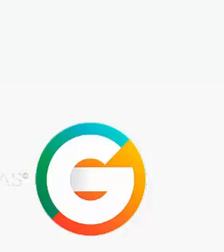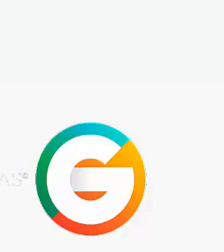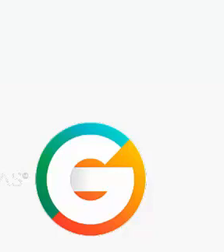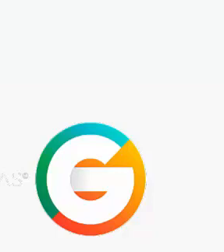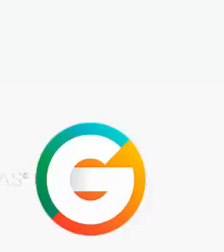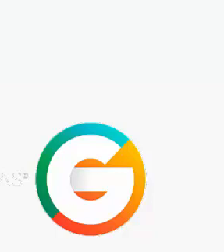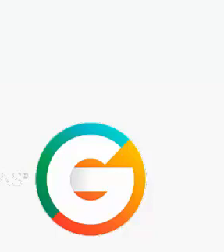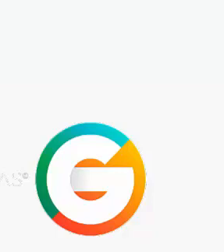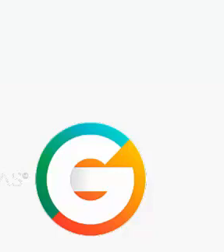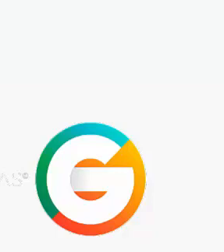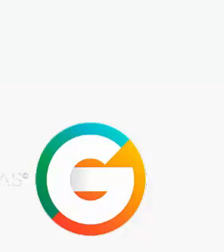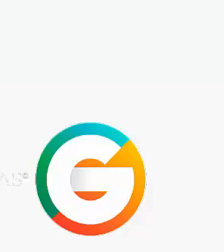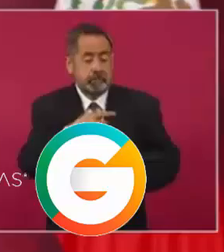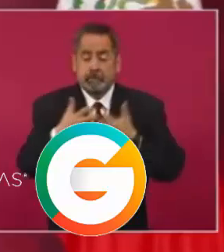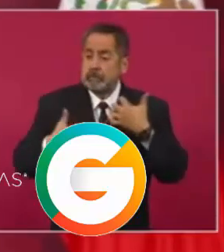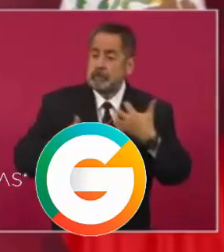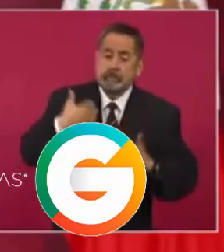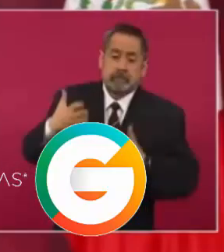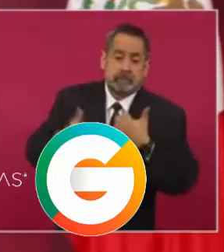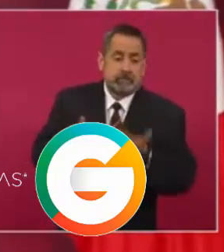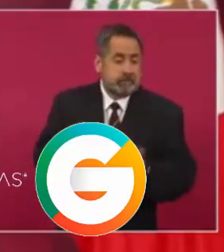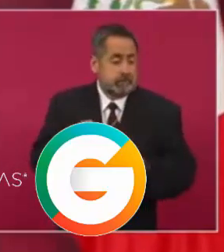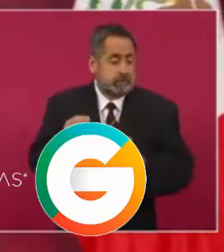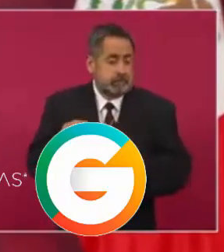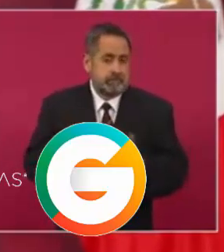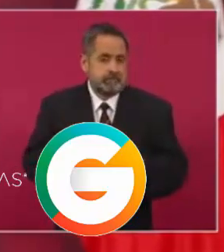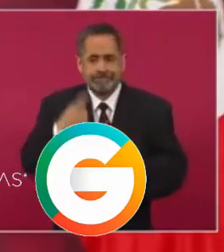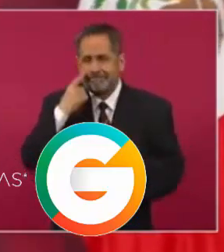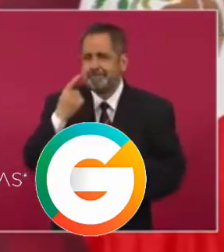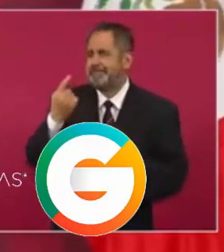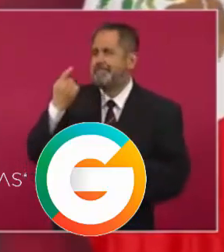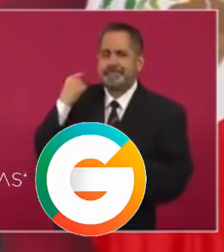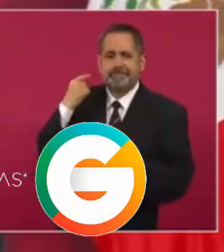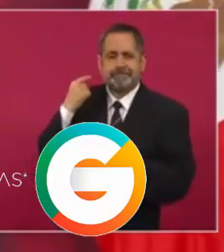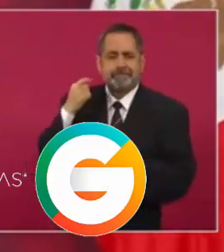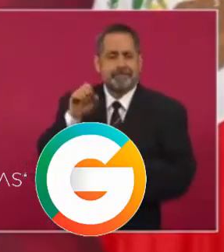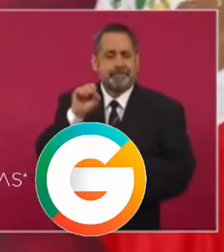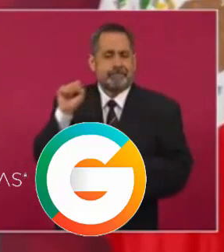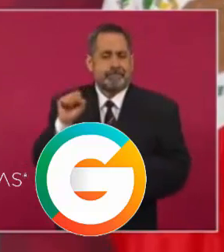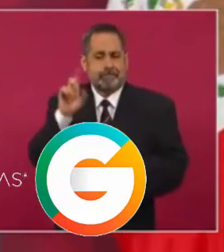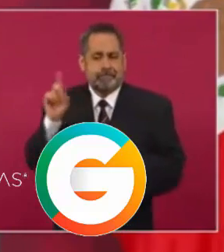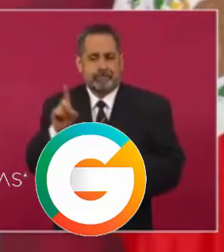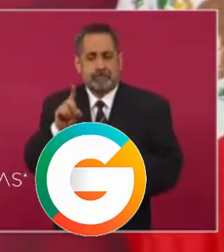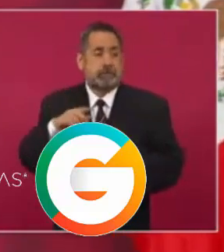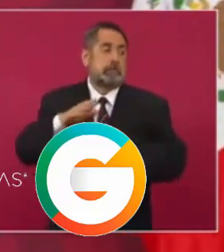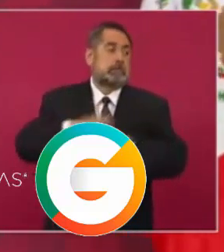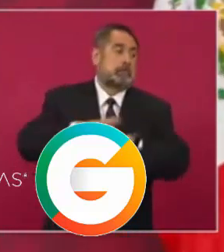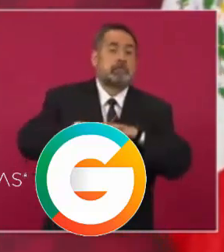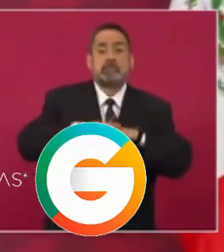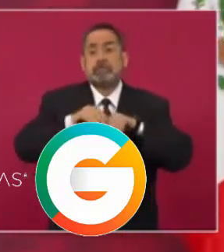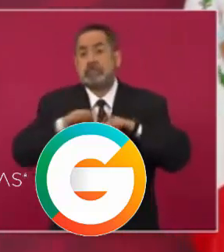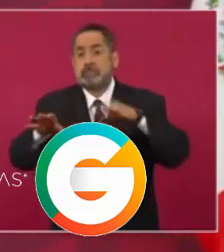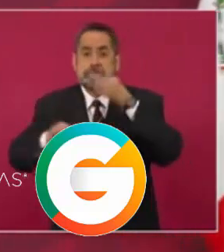y sin principios. Este fin de semana salió el escándalo de que